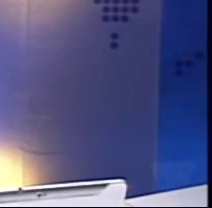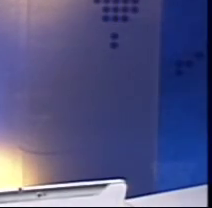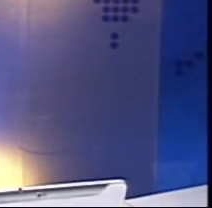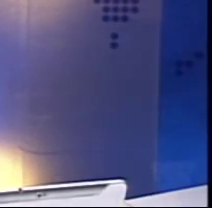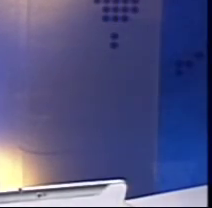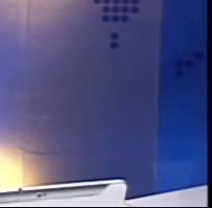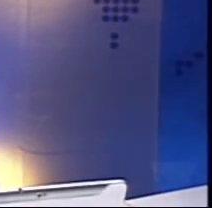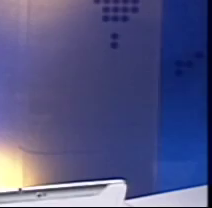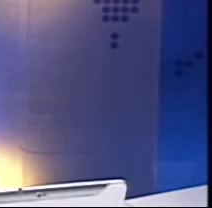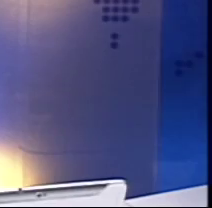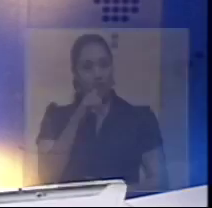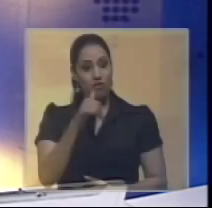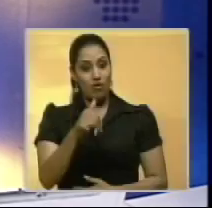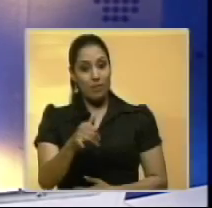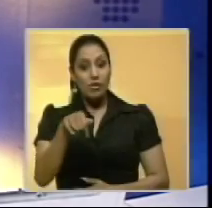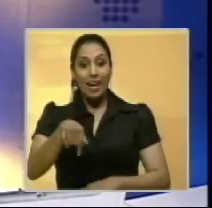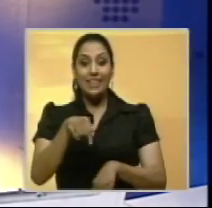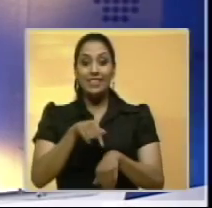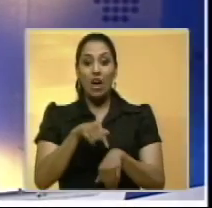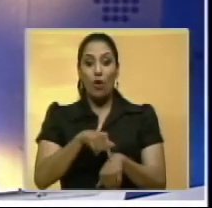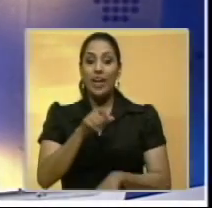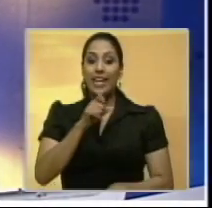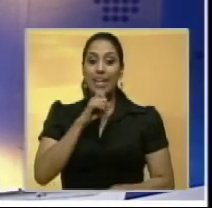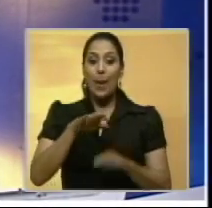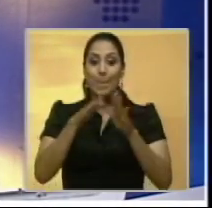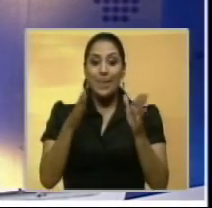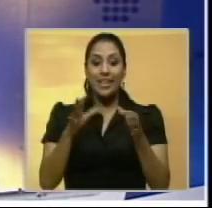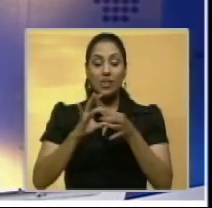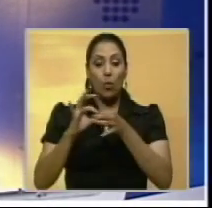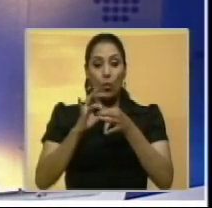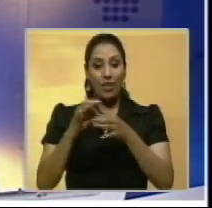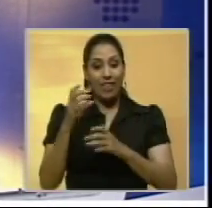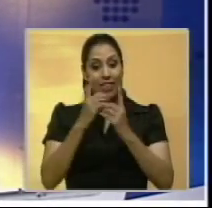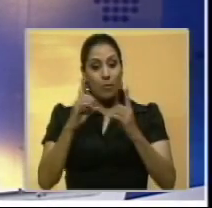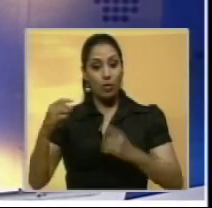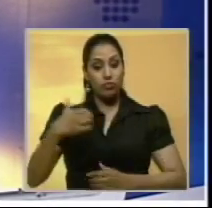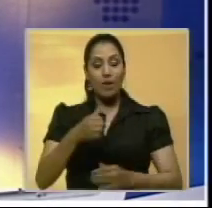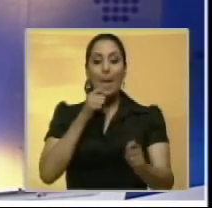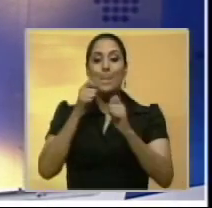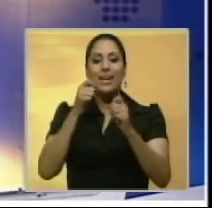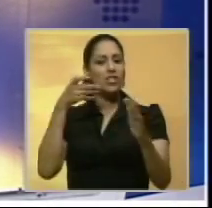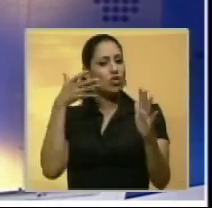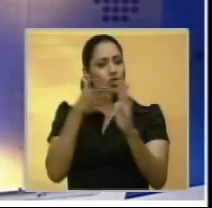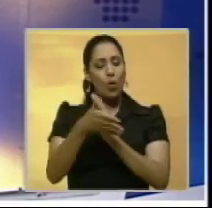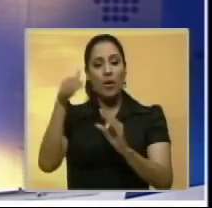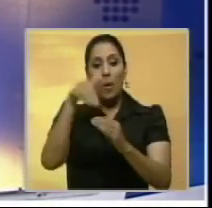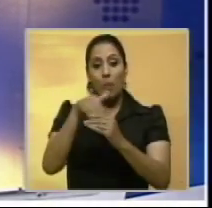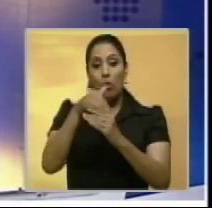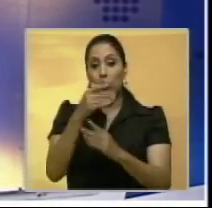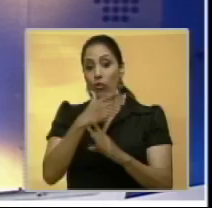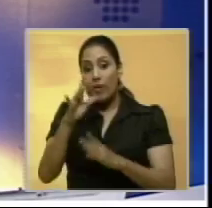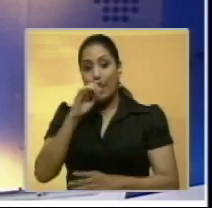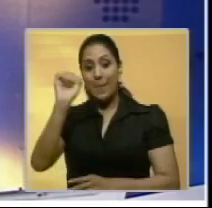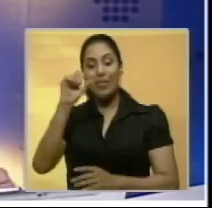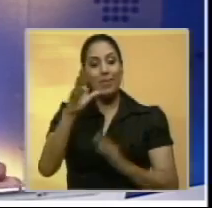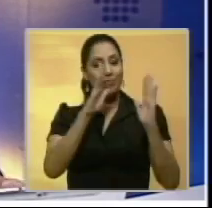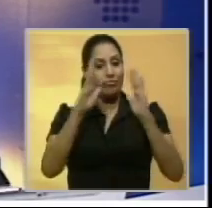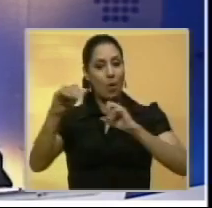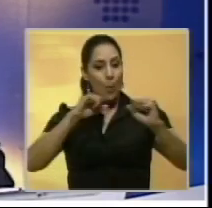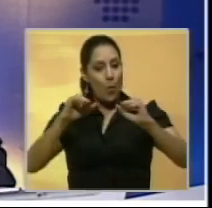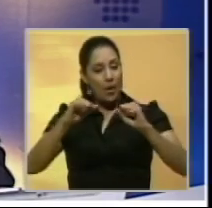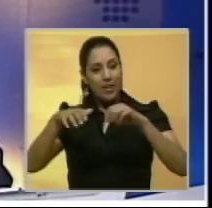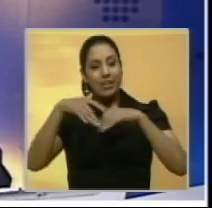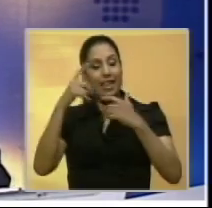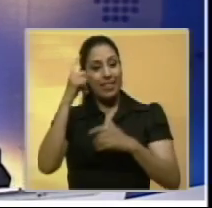Amigos, continuamos con las informaciones. A esta hora, la Mesa de la Unidad ofrece rueda de prensa sobre el referendo revocatorio y agenda de